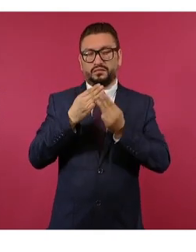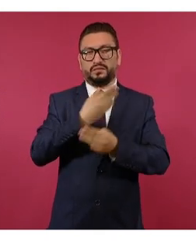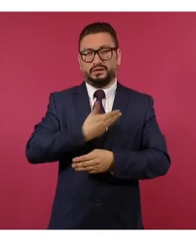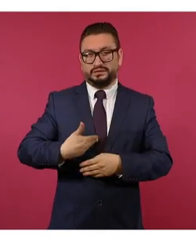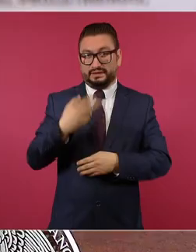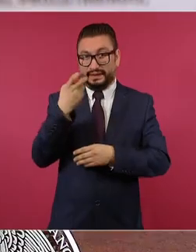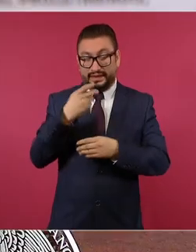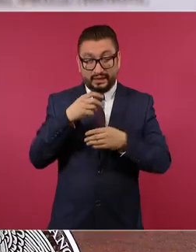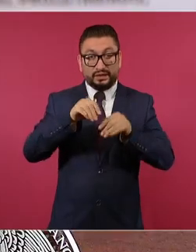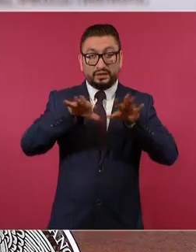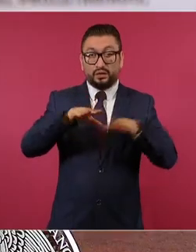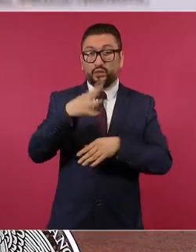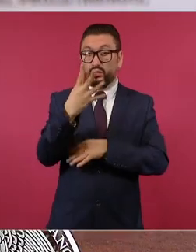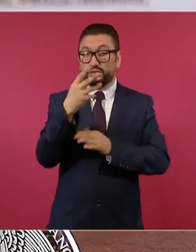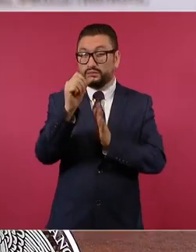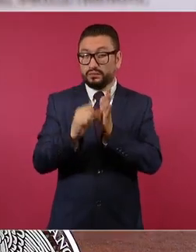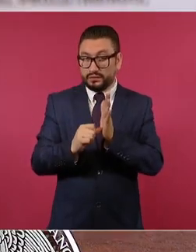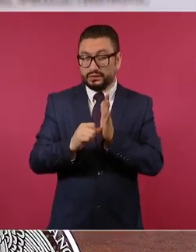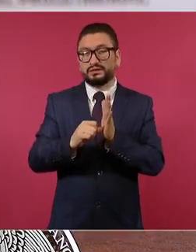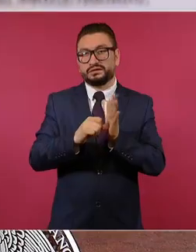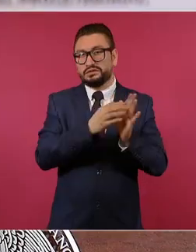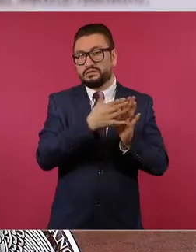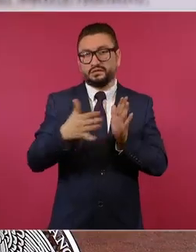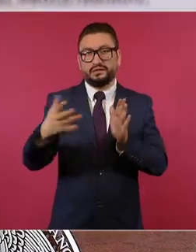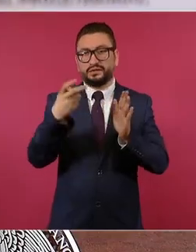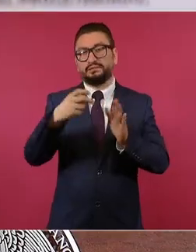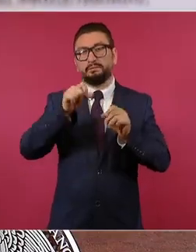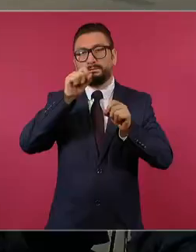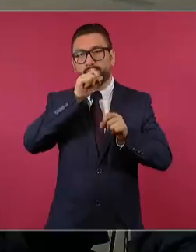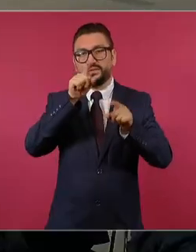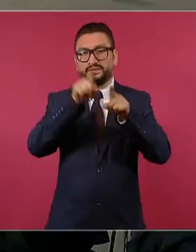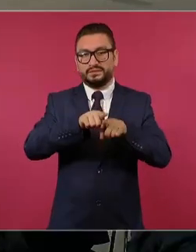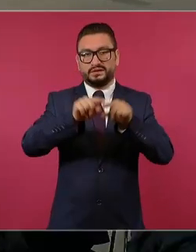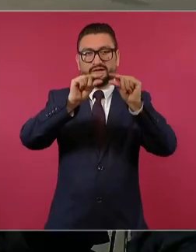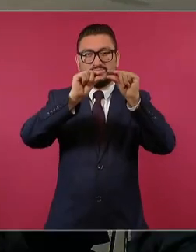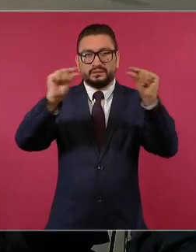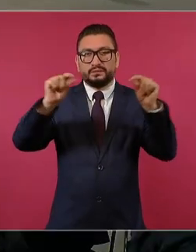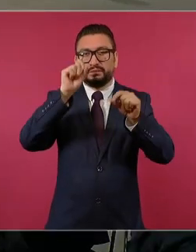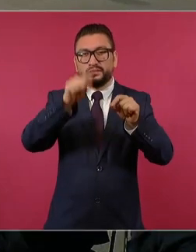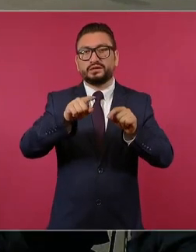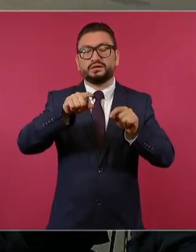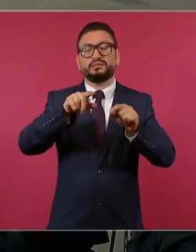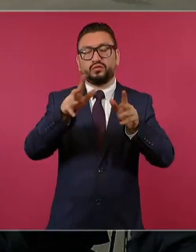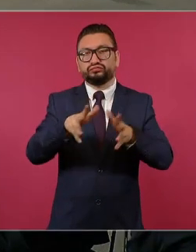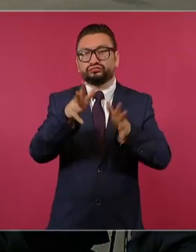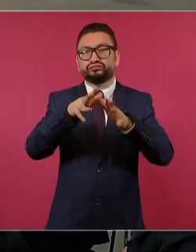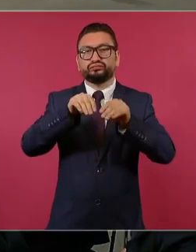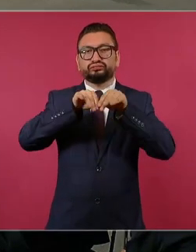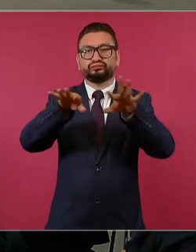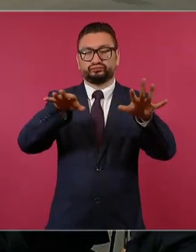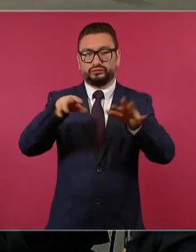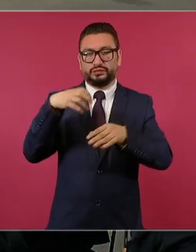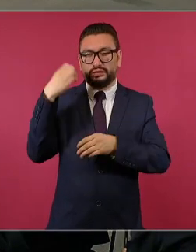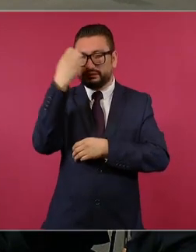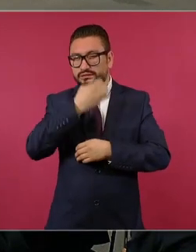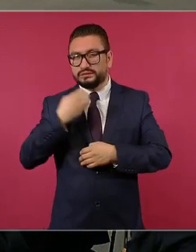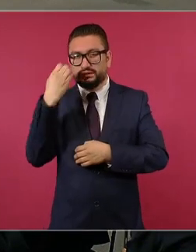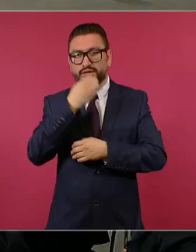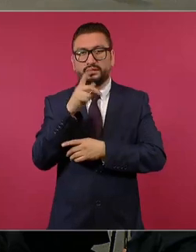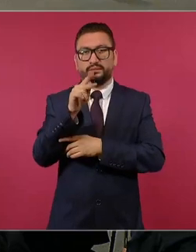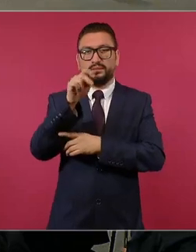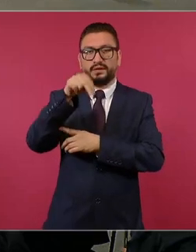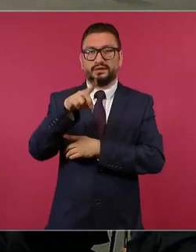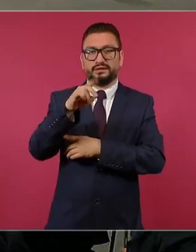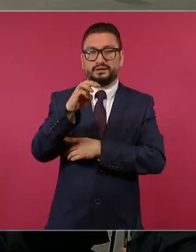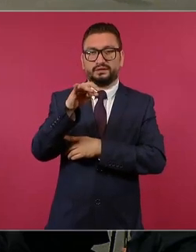4 meses de #NarcoPresidente. Aparece una de las principales impulsoras según un análisis publicado por Pandemia